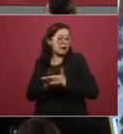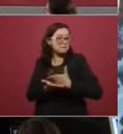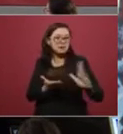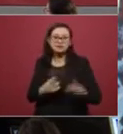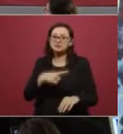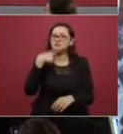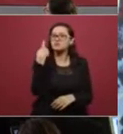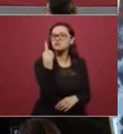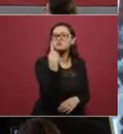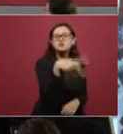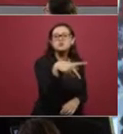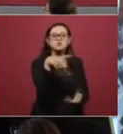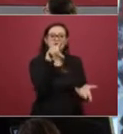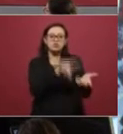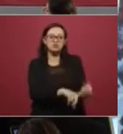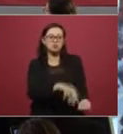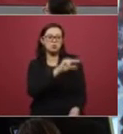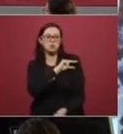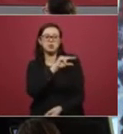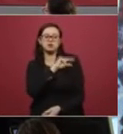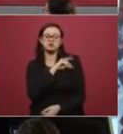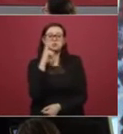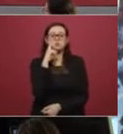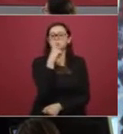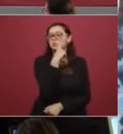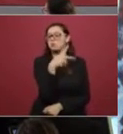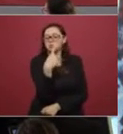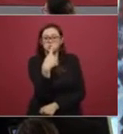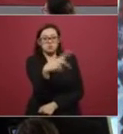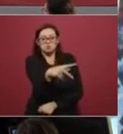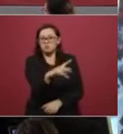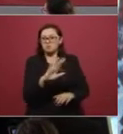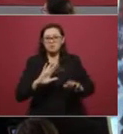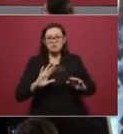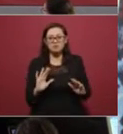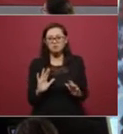son exclusivamente en respuesta